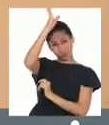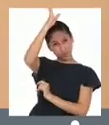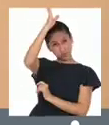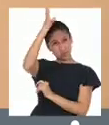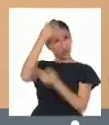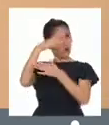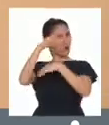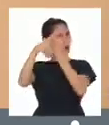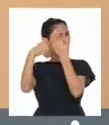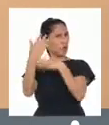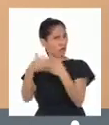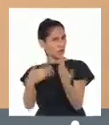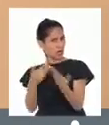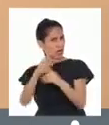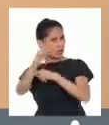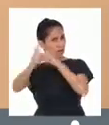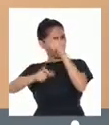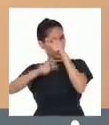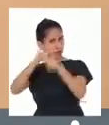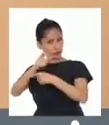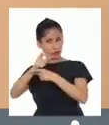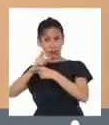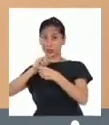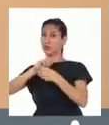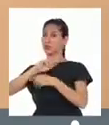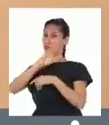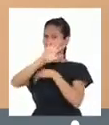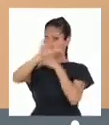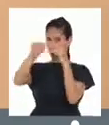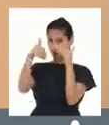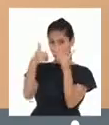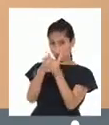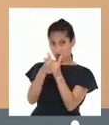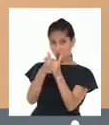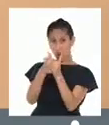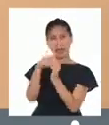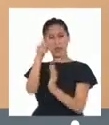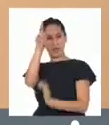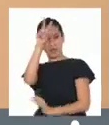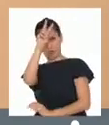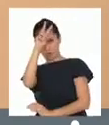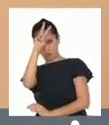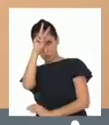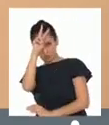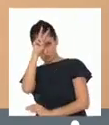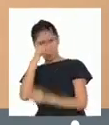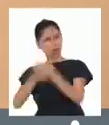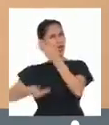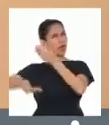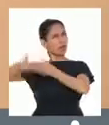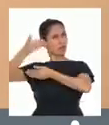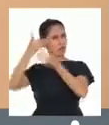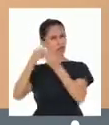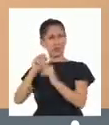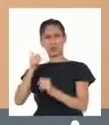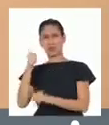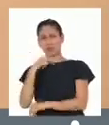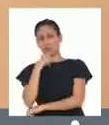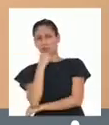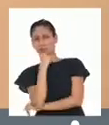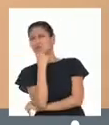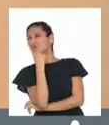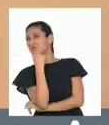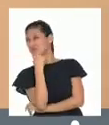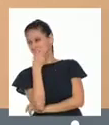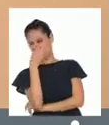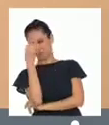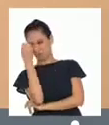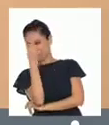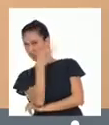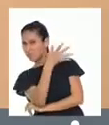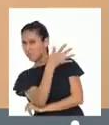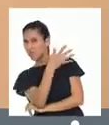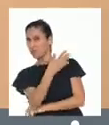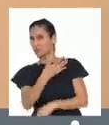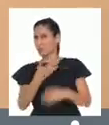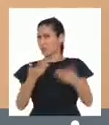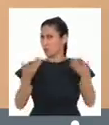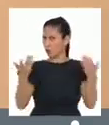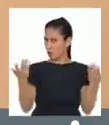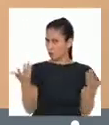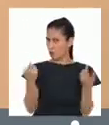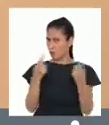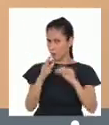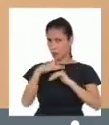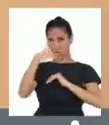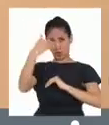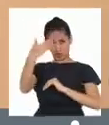Perú, aunque en la práctica aún eran discriminados. Para profundizar en esto, acudamos